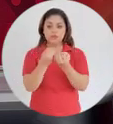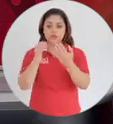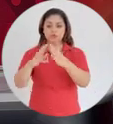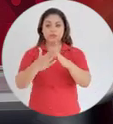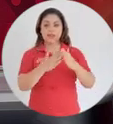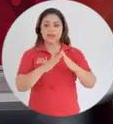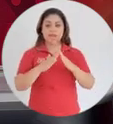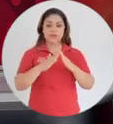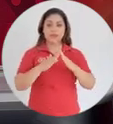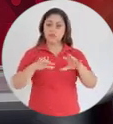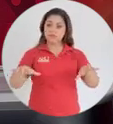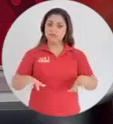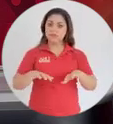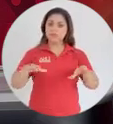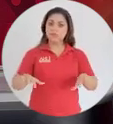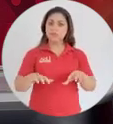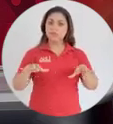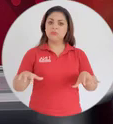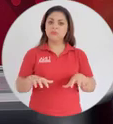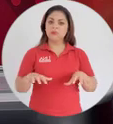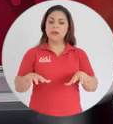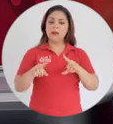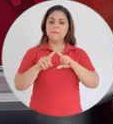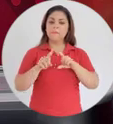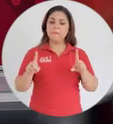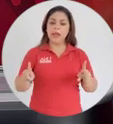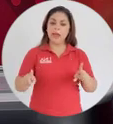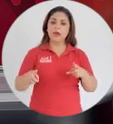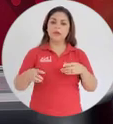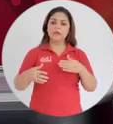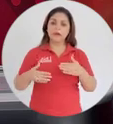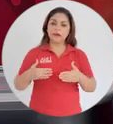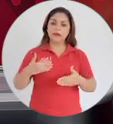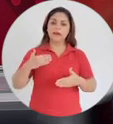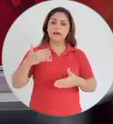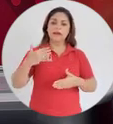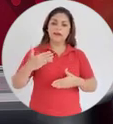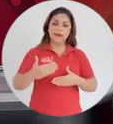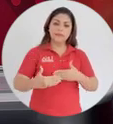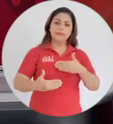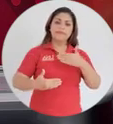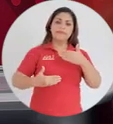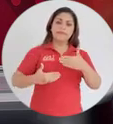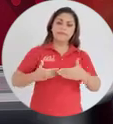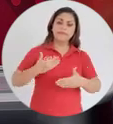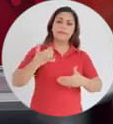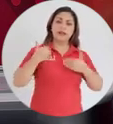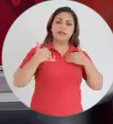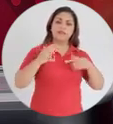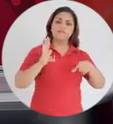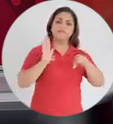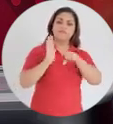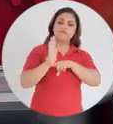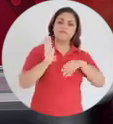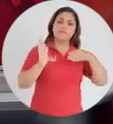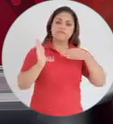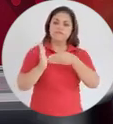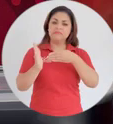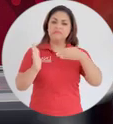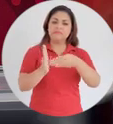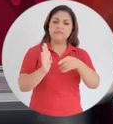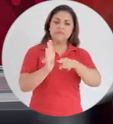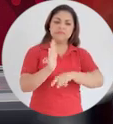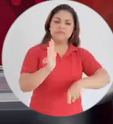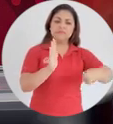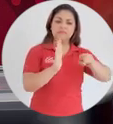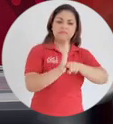de la sociedad civil muy activas, pero las ha arrastrado ese proceso negativo que hemos